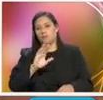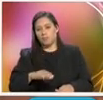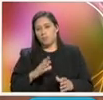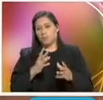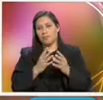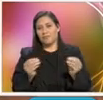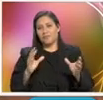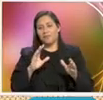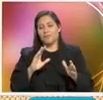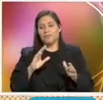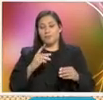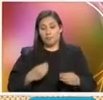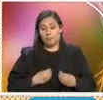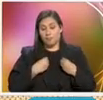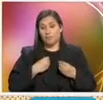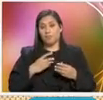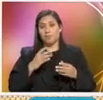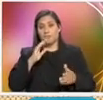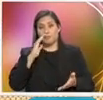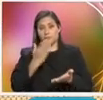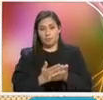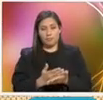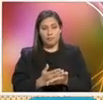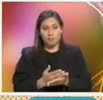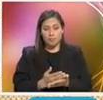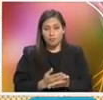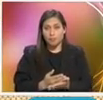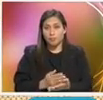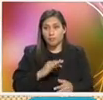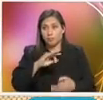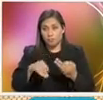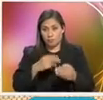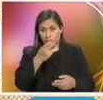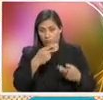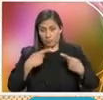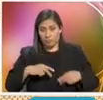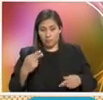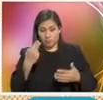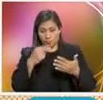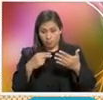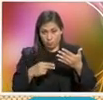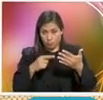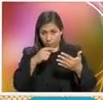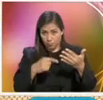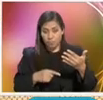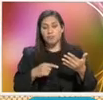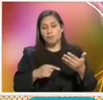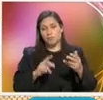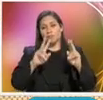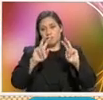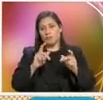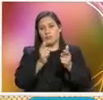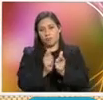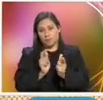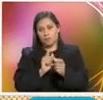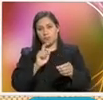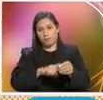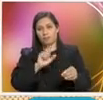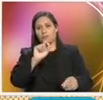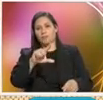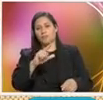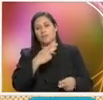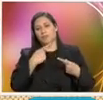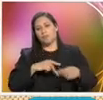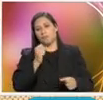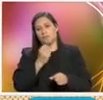acabarse, ¿no? Claro. Con la vida, y coincidentemente pues todas estas personas que nombramos hoy son de este club de los